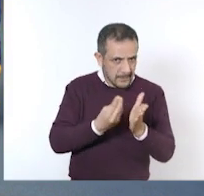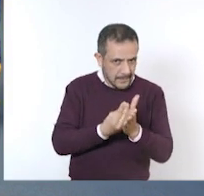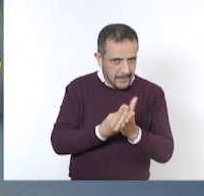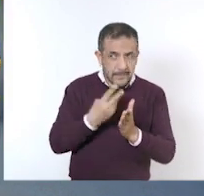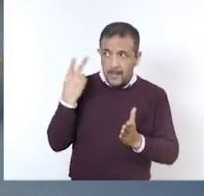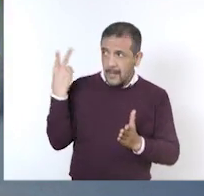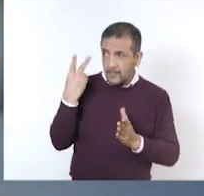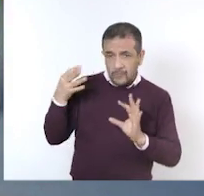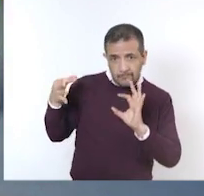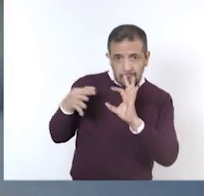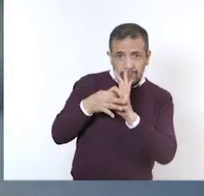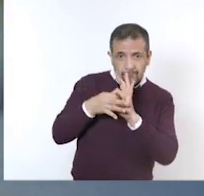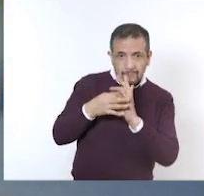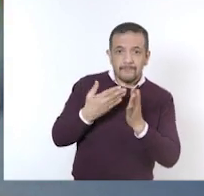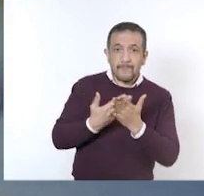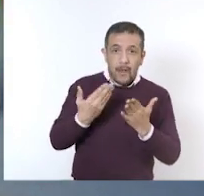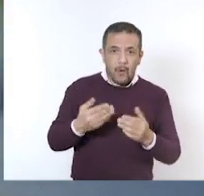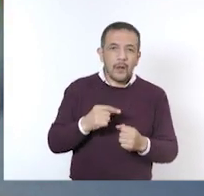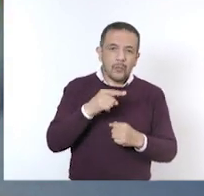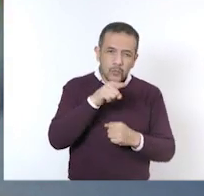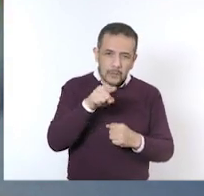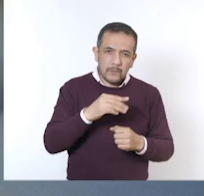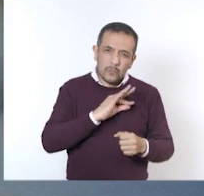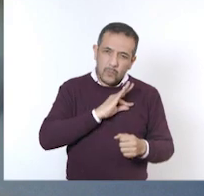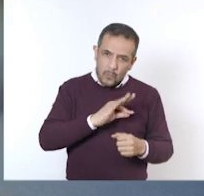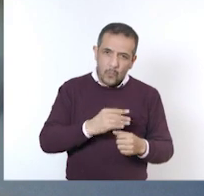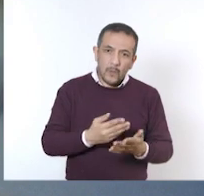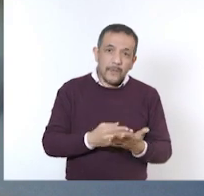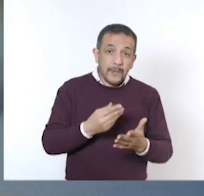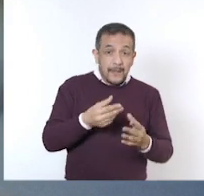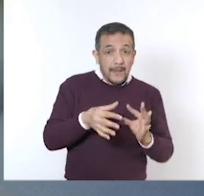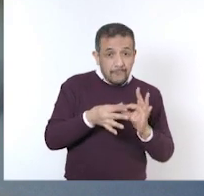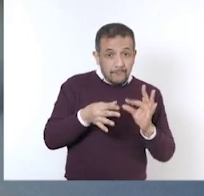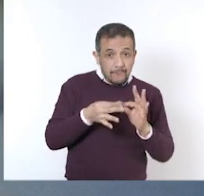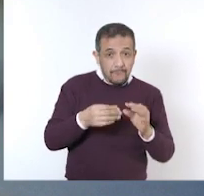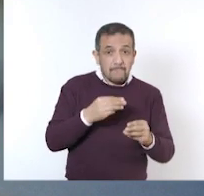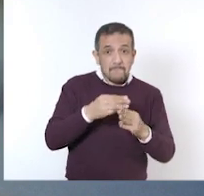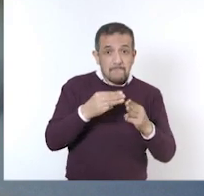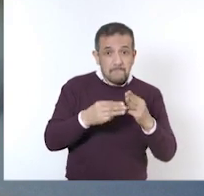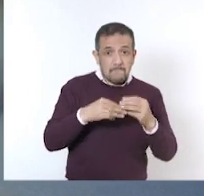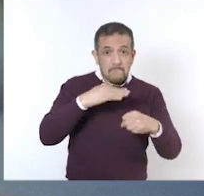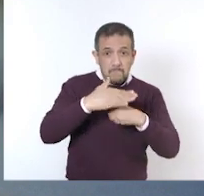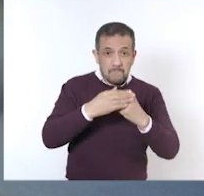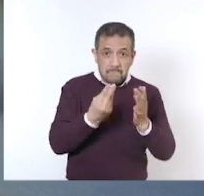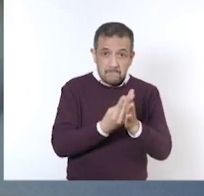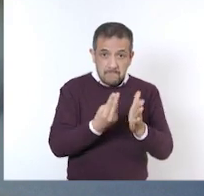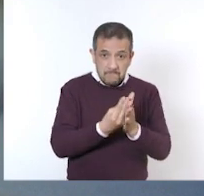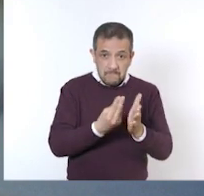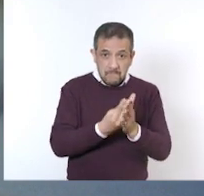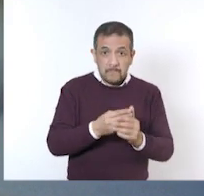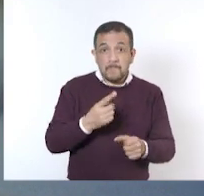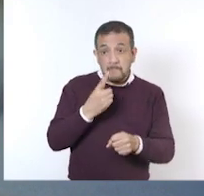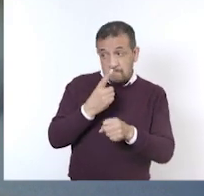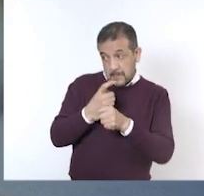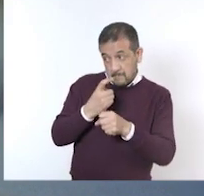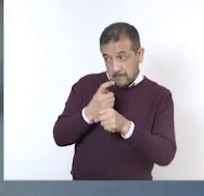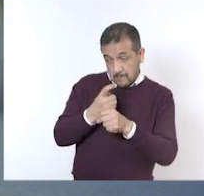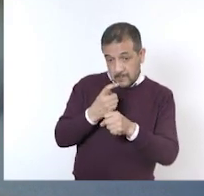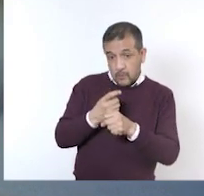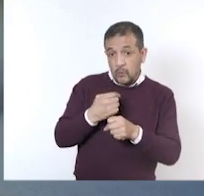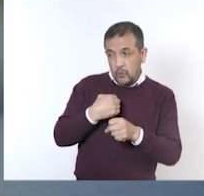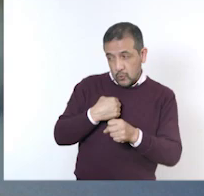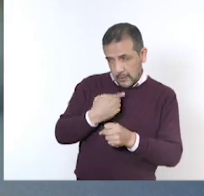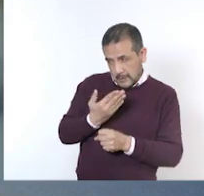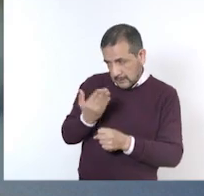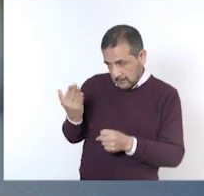Excelente. ¿Qué les parece si nos comparten cuáles son los materiales que vamos a utilizar en la próxima sesión? Claro que sí, pero antes de